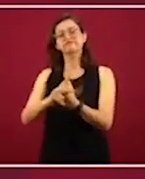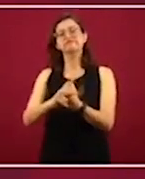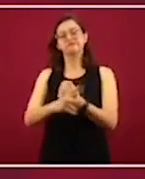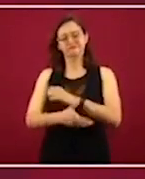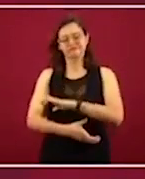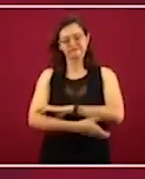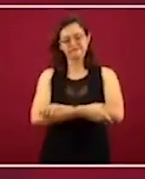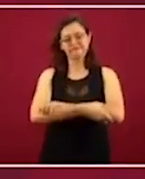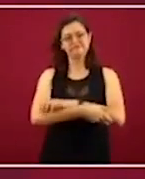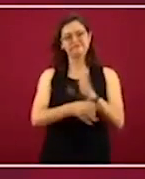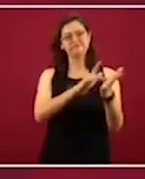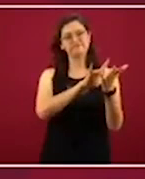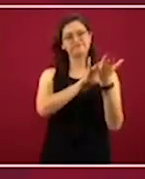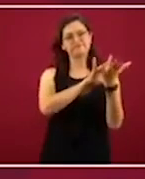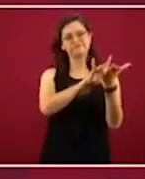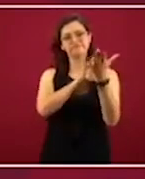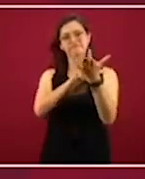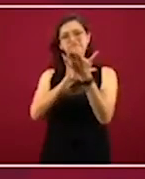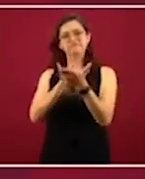que están padeciendo